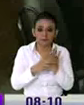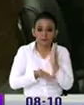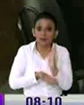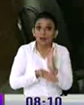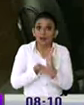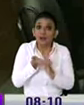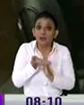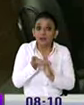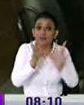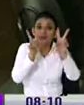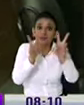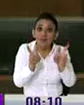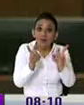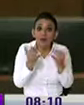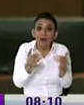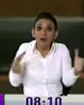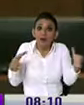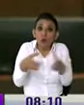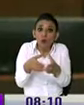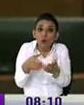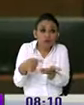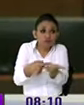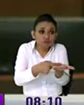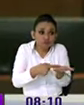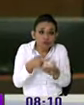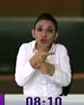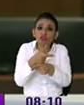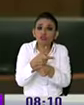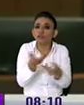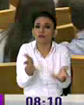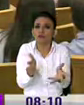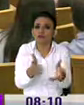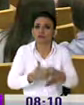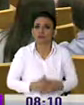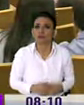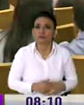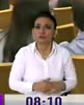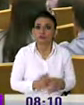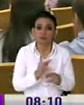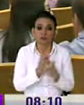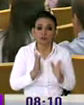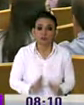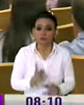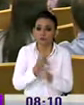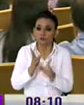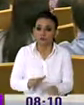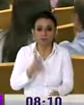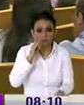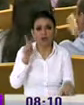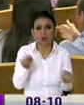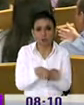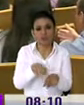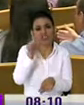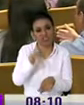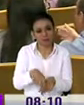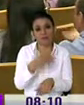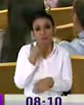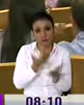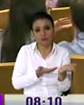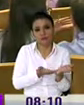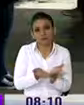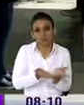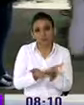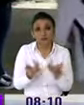es un tema que actualmente ya no se discute en el Consejo Metropolitano. Los ediles concuerdan en la necesidad de mejorar el servicio y